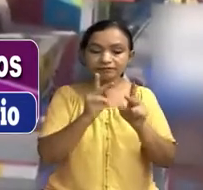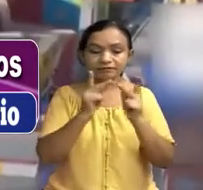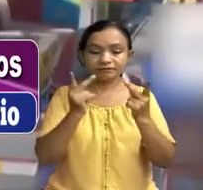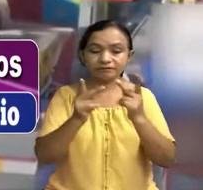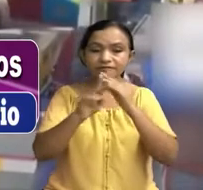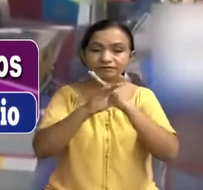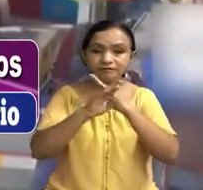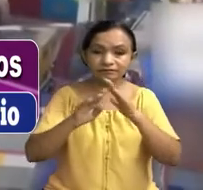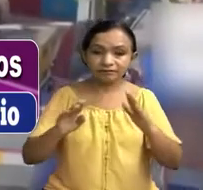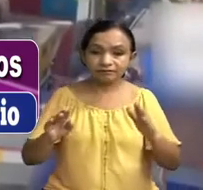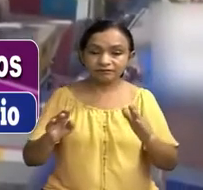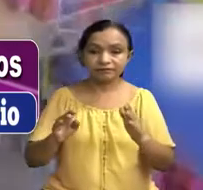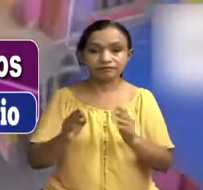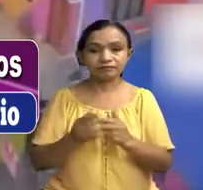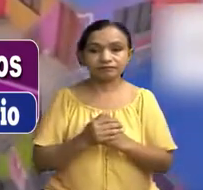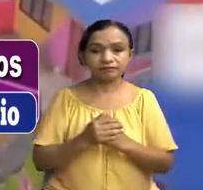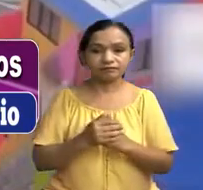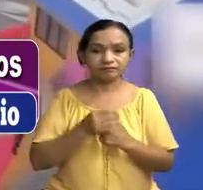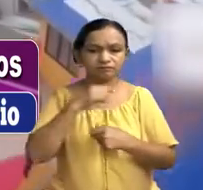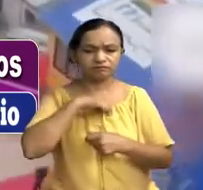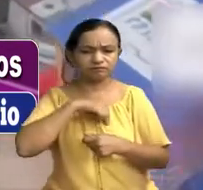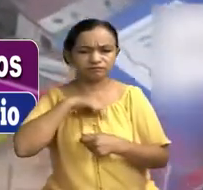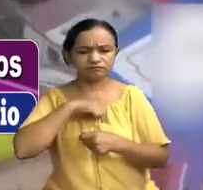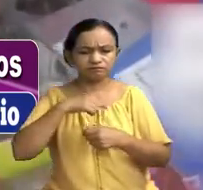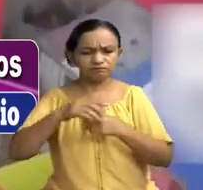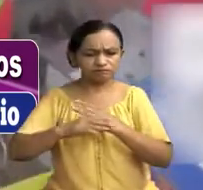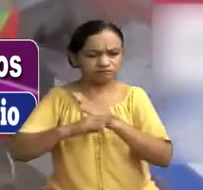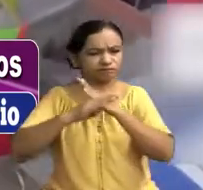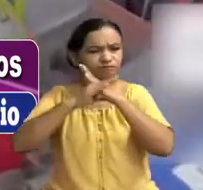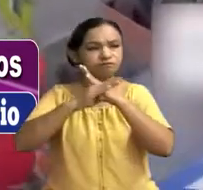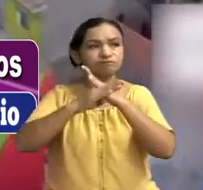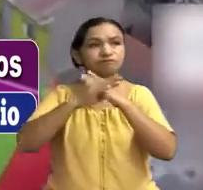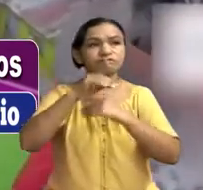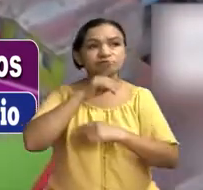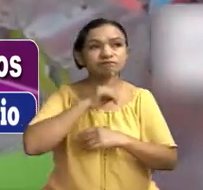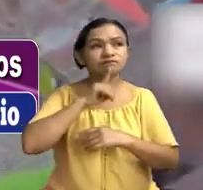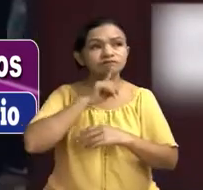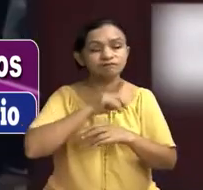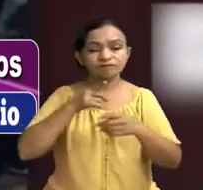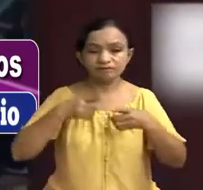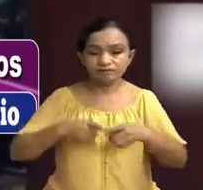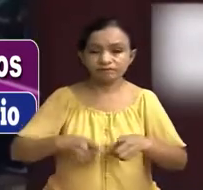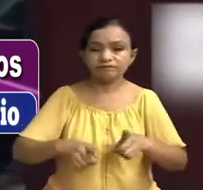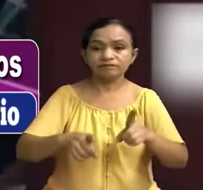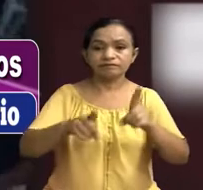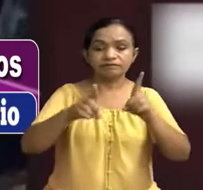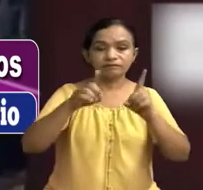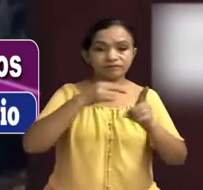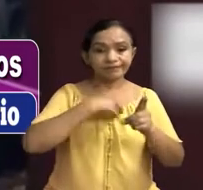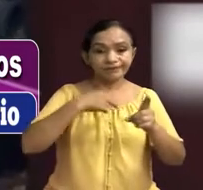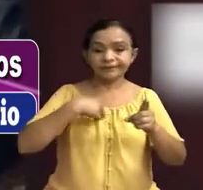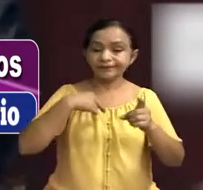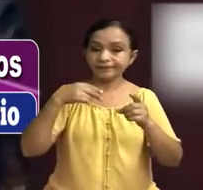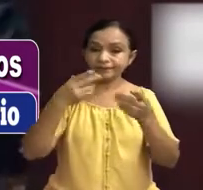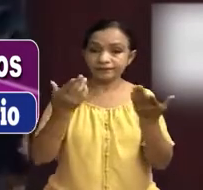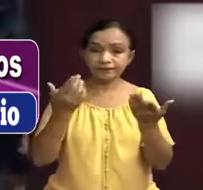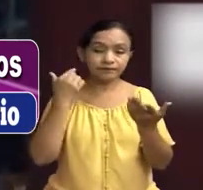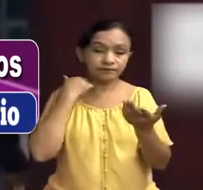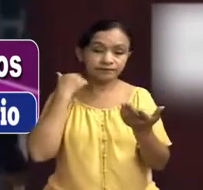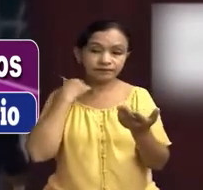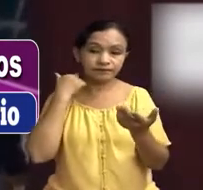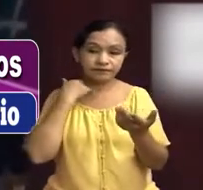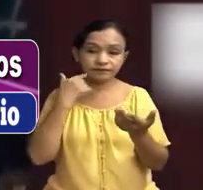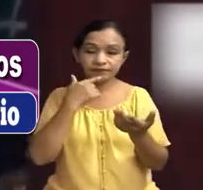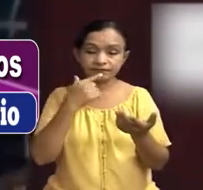paz, pero también somos pueblos de resistencia heroica, somos pueblos dignos. Lo que pasó aquí, siempre el comandante Daniel